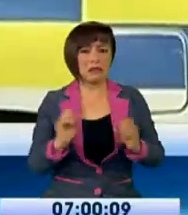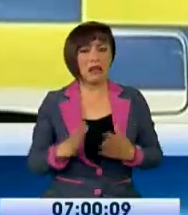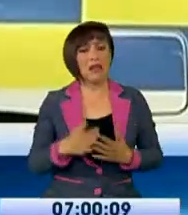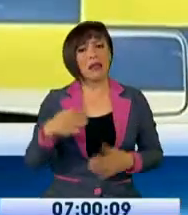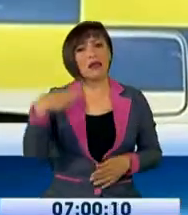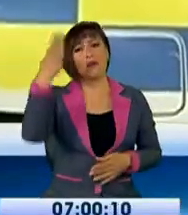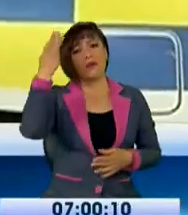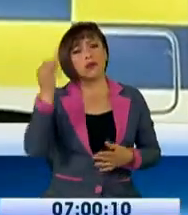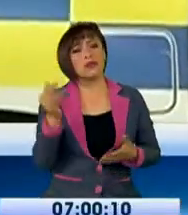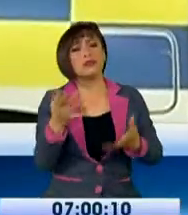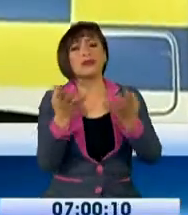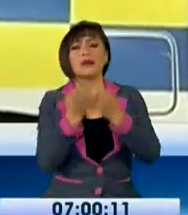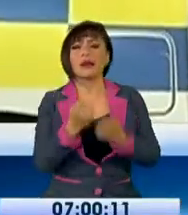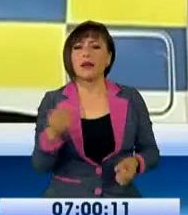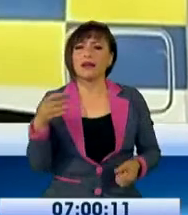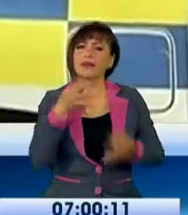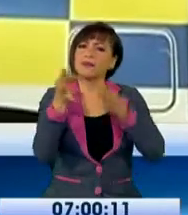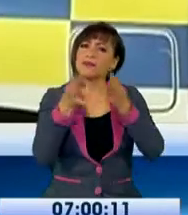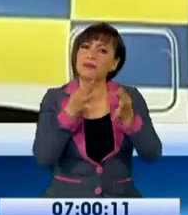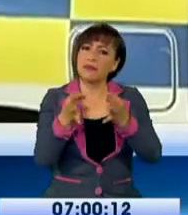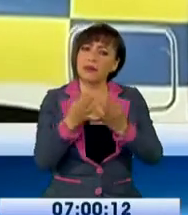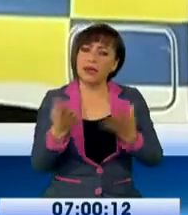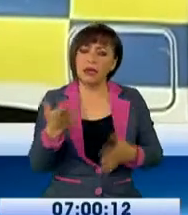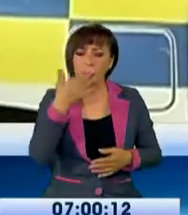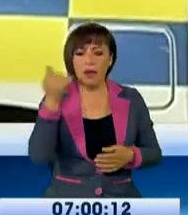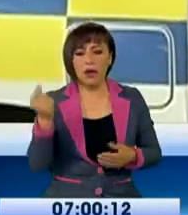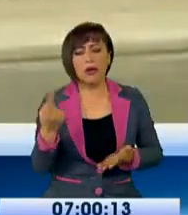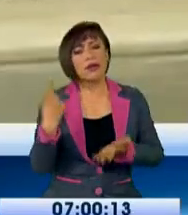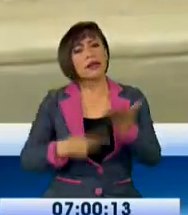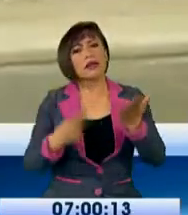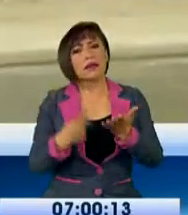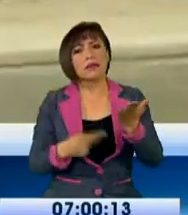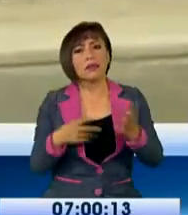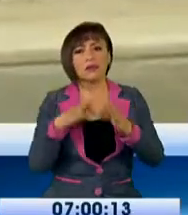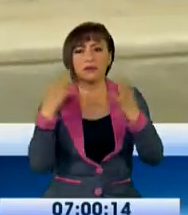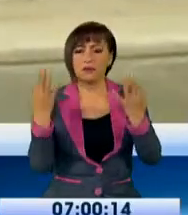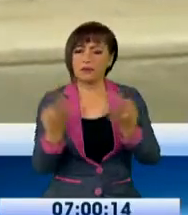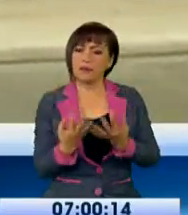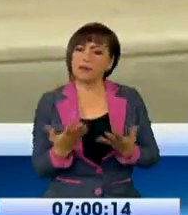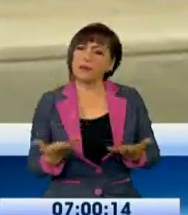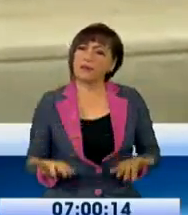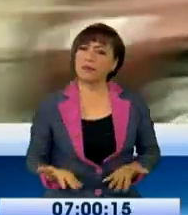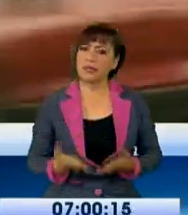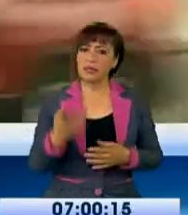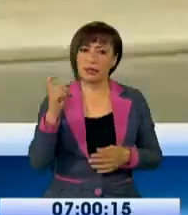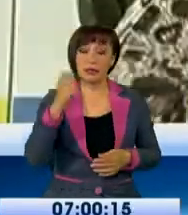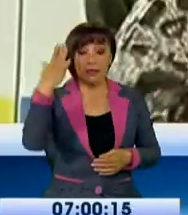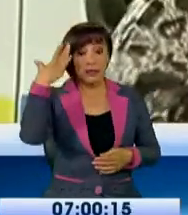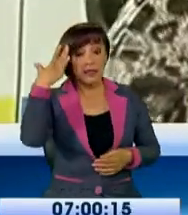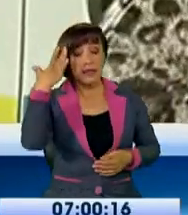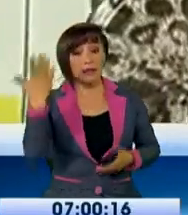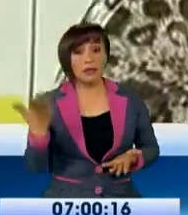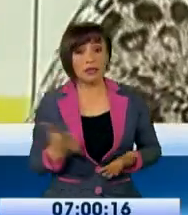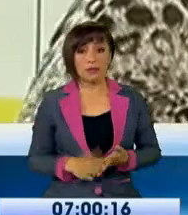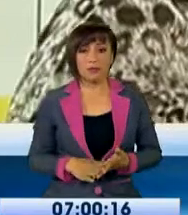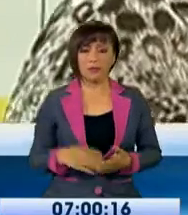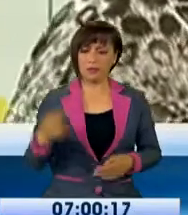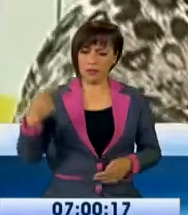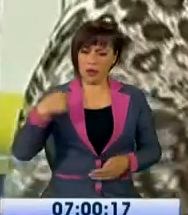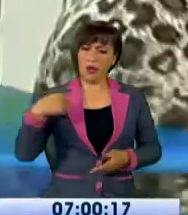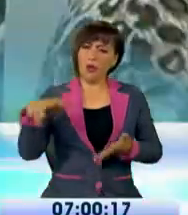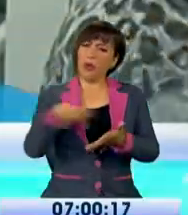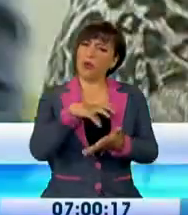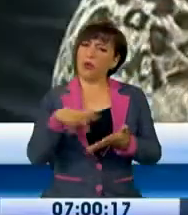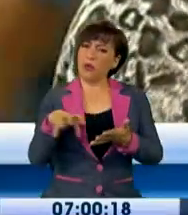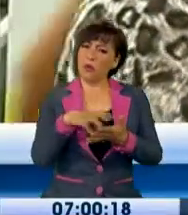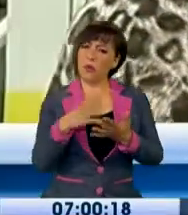piden explicaciones o una versión de parte de quienes le dieron los primeros auxilios. La duda tengo de que ellos